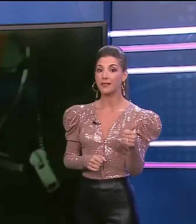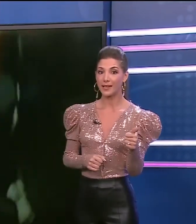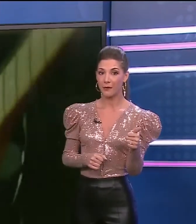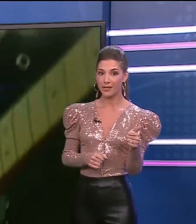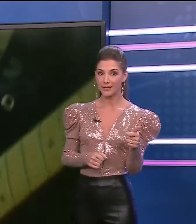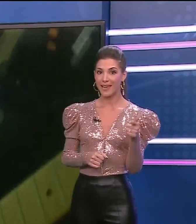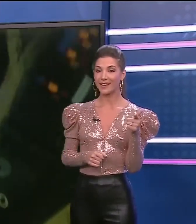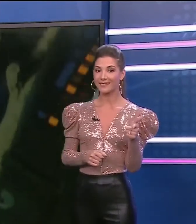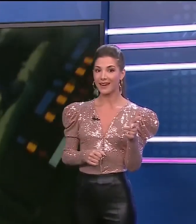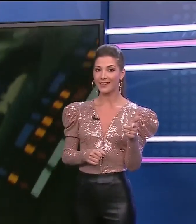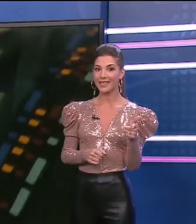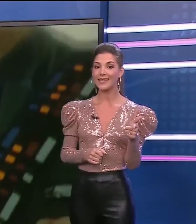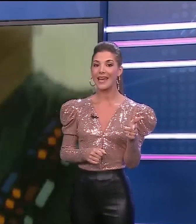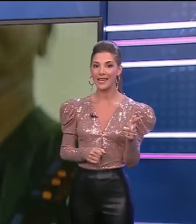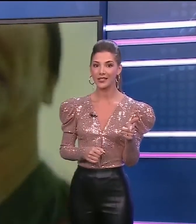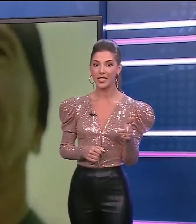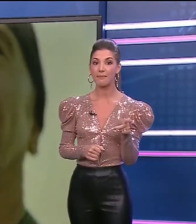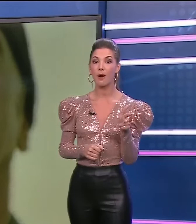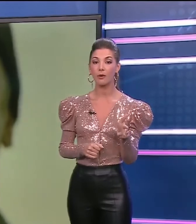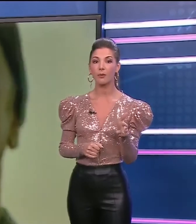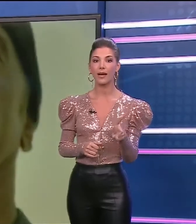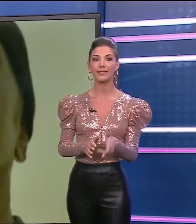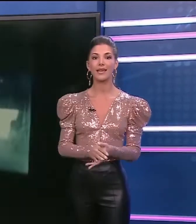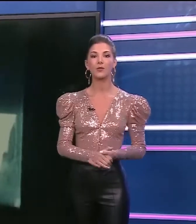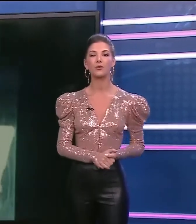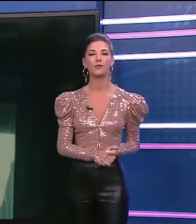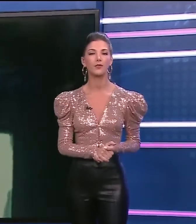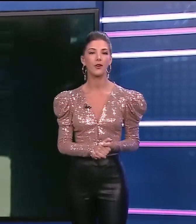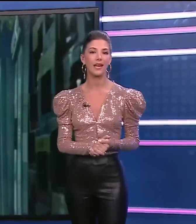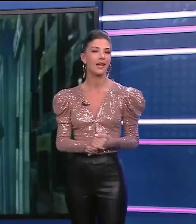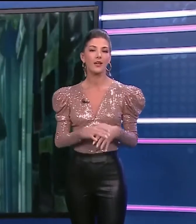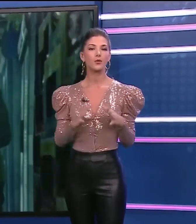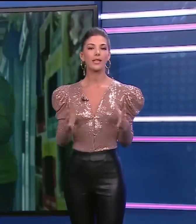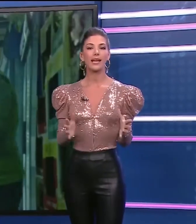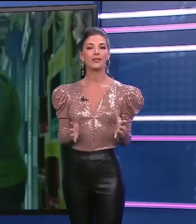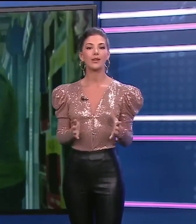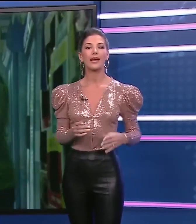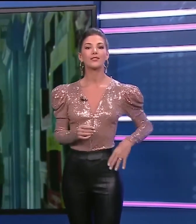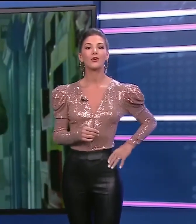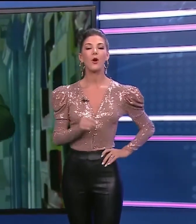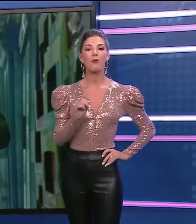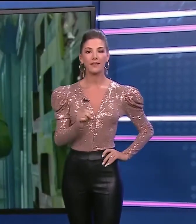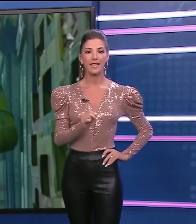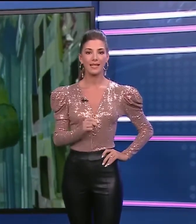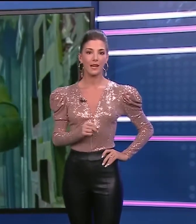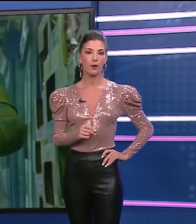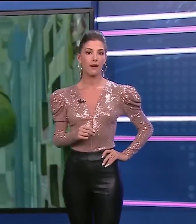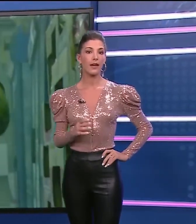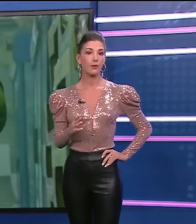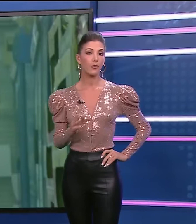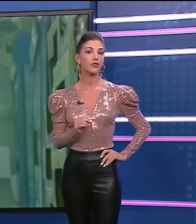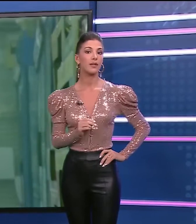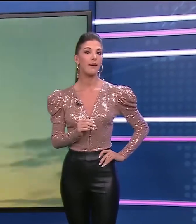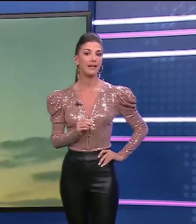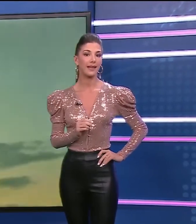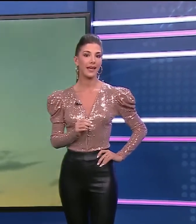El DJ Martin Garrix, el guitarrista The Edge y Bono, vocalista de U2, fusionan su talento en la canción oficial de la